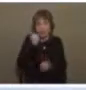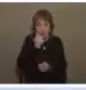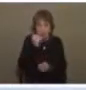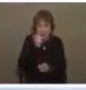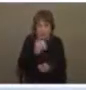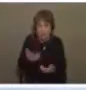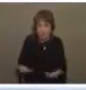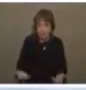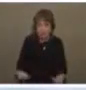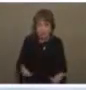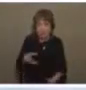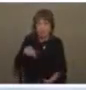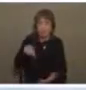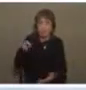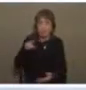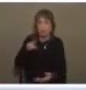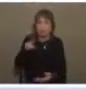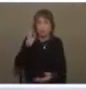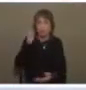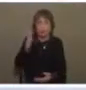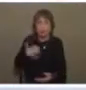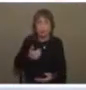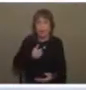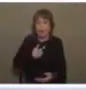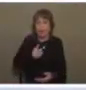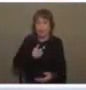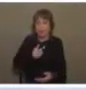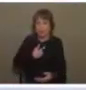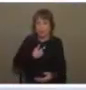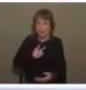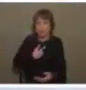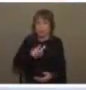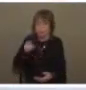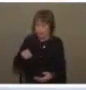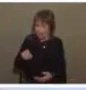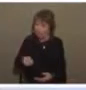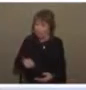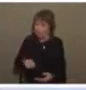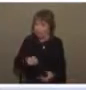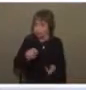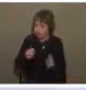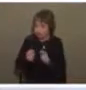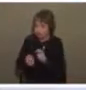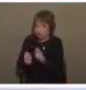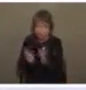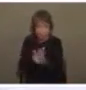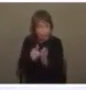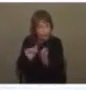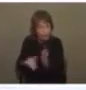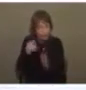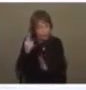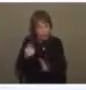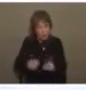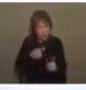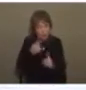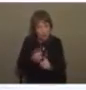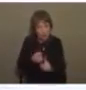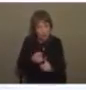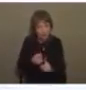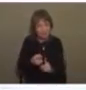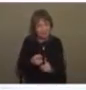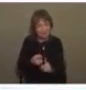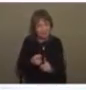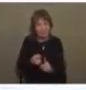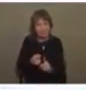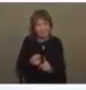un... Habría que enmendar, pero ese es en parte el punto. Puerto Rico tiene un nivel de pobreza de